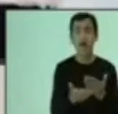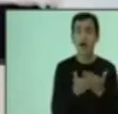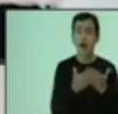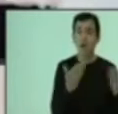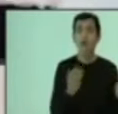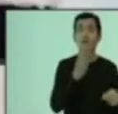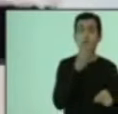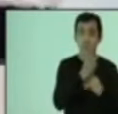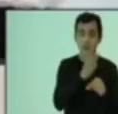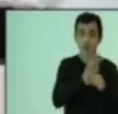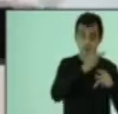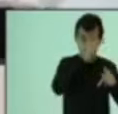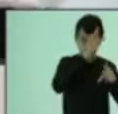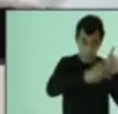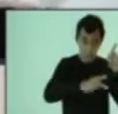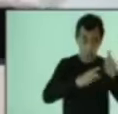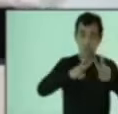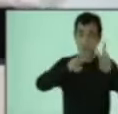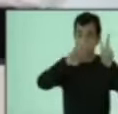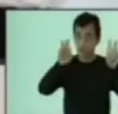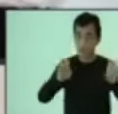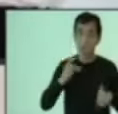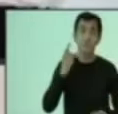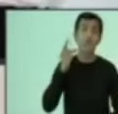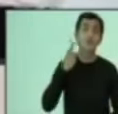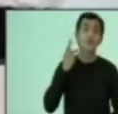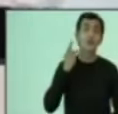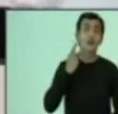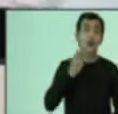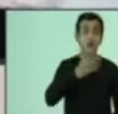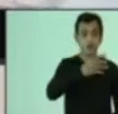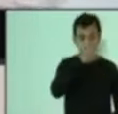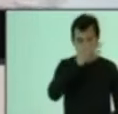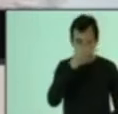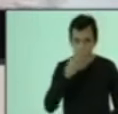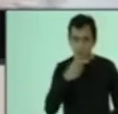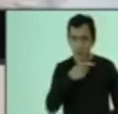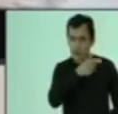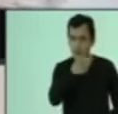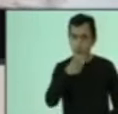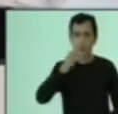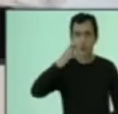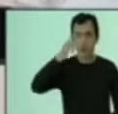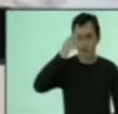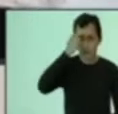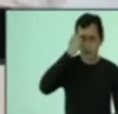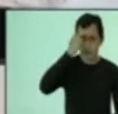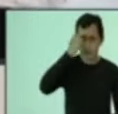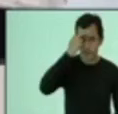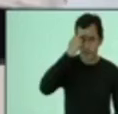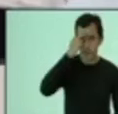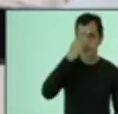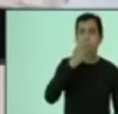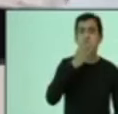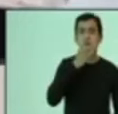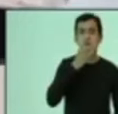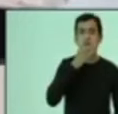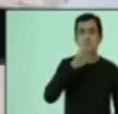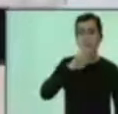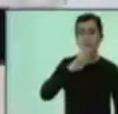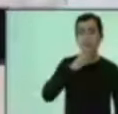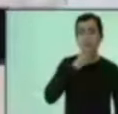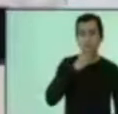en donde el tema es política migratoria. Les recuerdo a las y los candidatos que contarán con 2 minutos y medio para